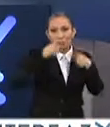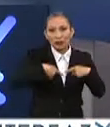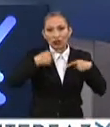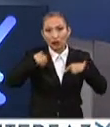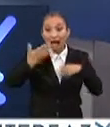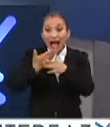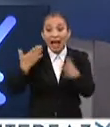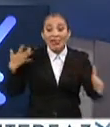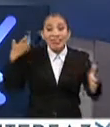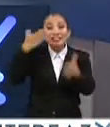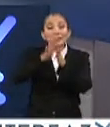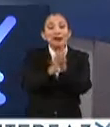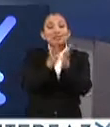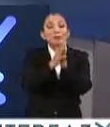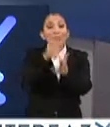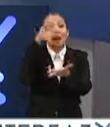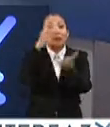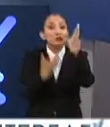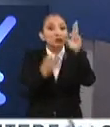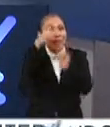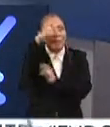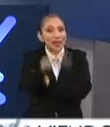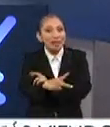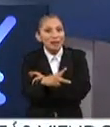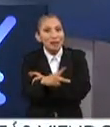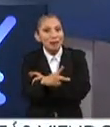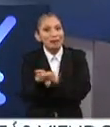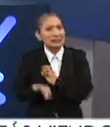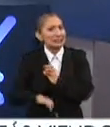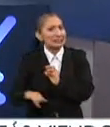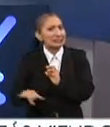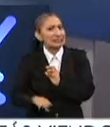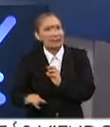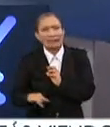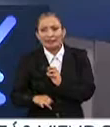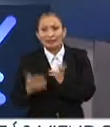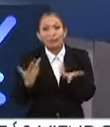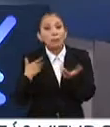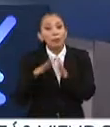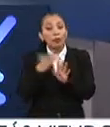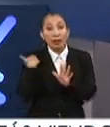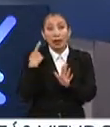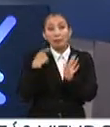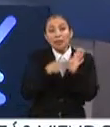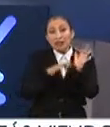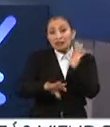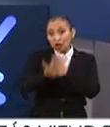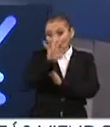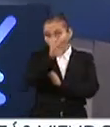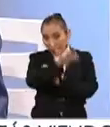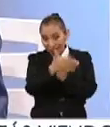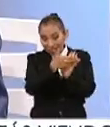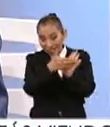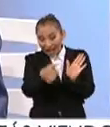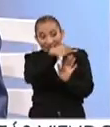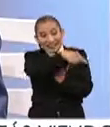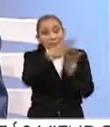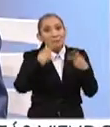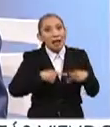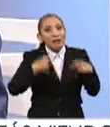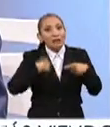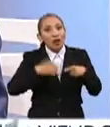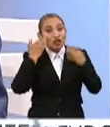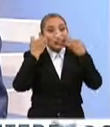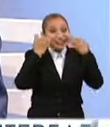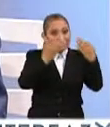que habían participado en la Revolución Mexicana, ¿no? Es interesantísimo. ¿Por qué? Porque en la década de 1950 ya esas personas,